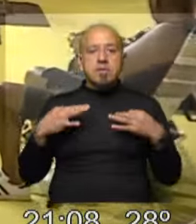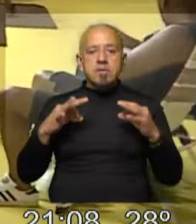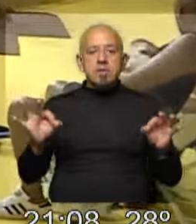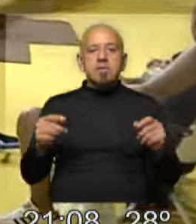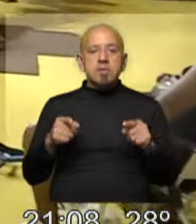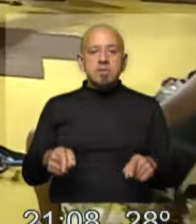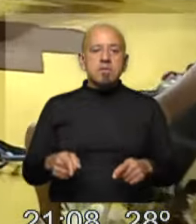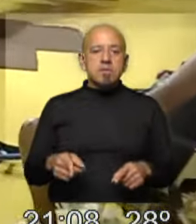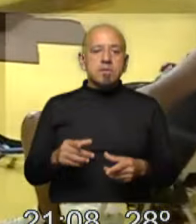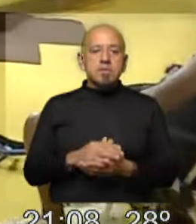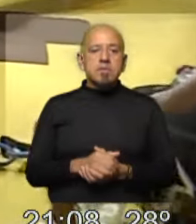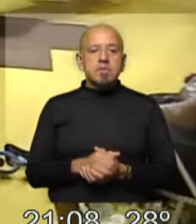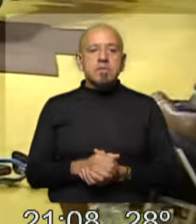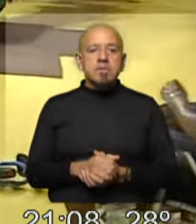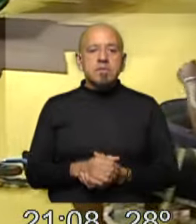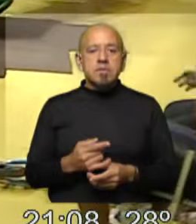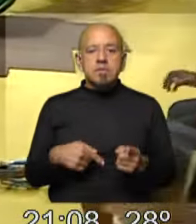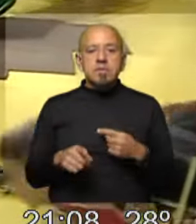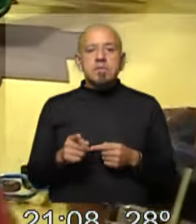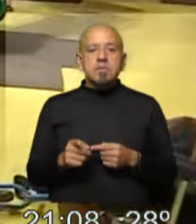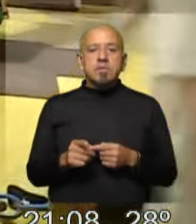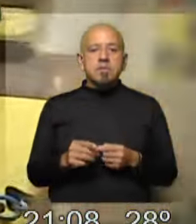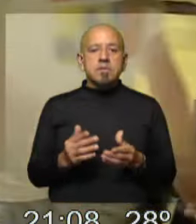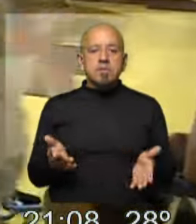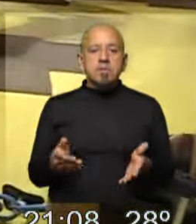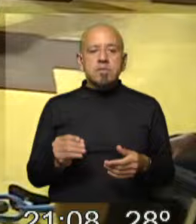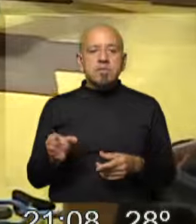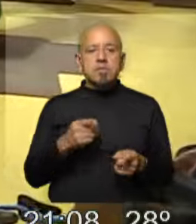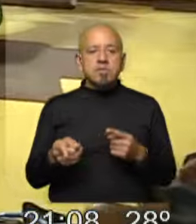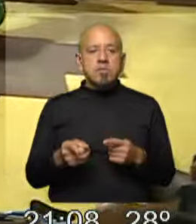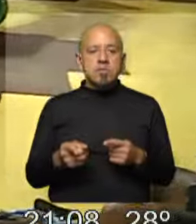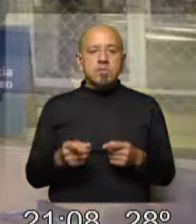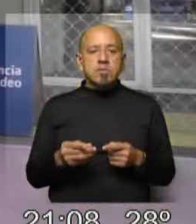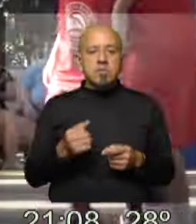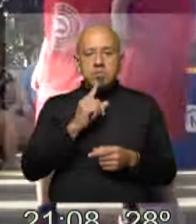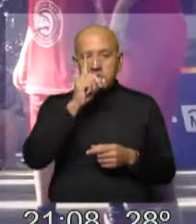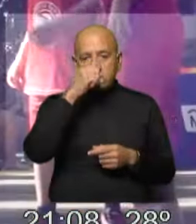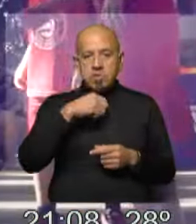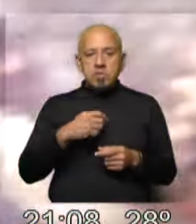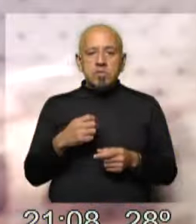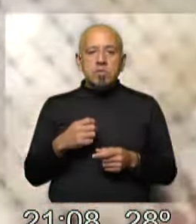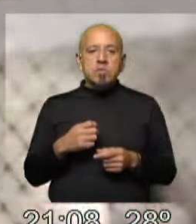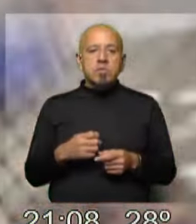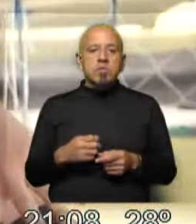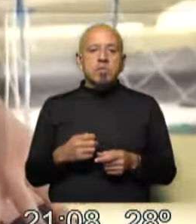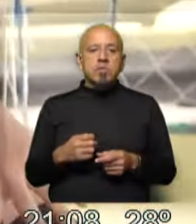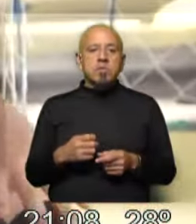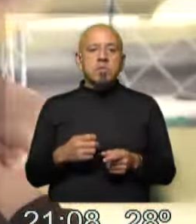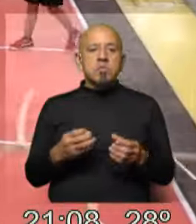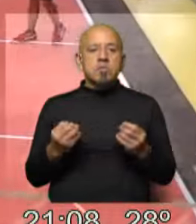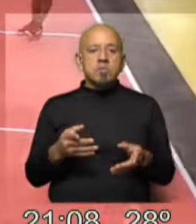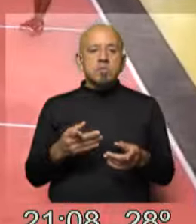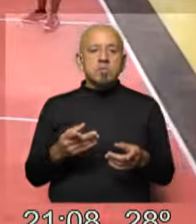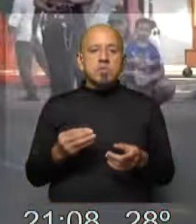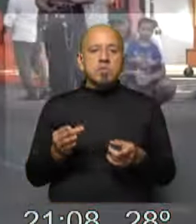impresionante y y es un cambio ya te digo para todo toda la ciudad porque eh vienen gente